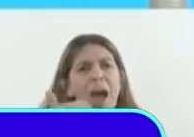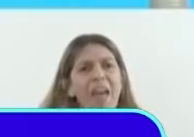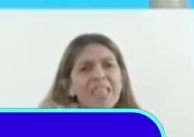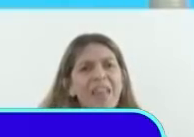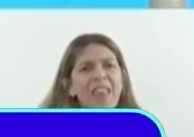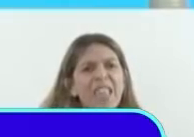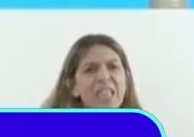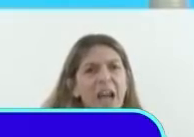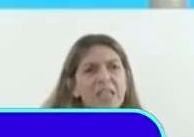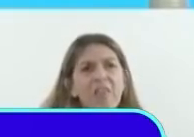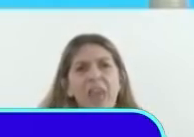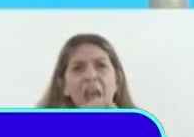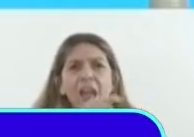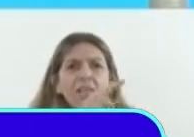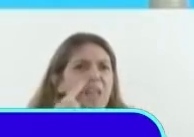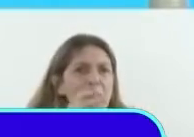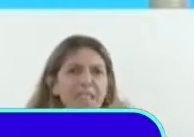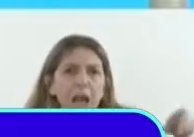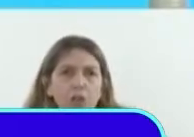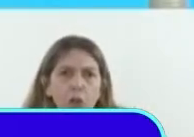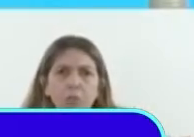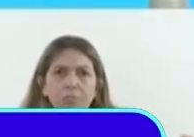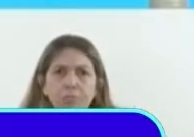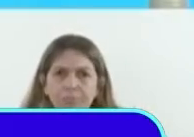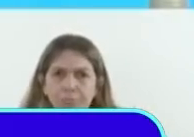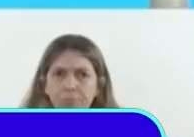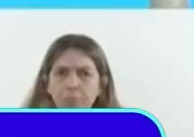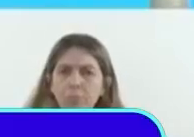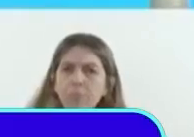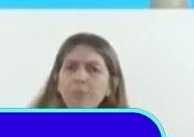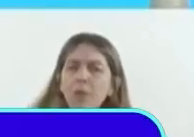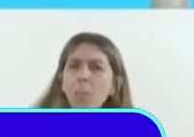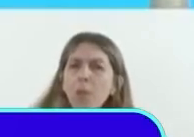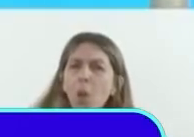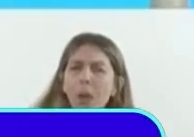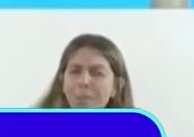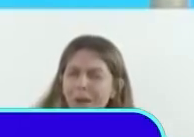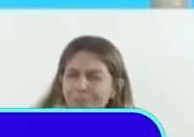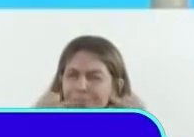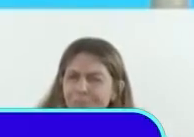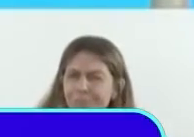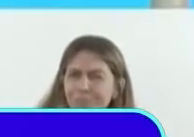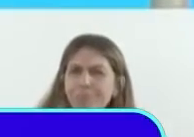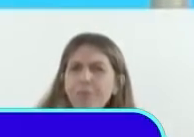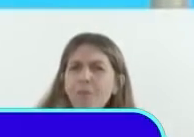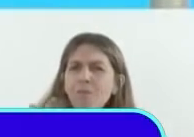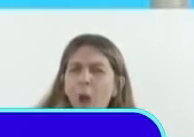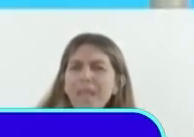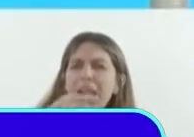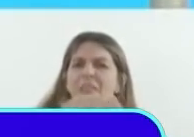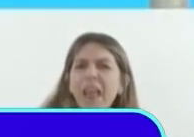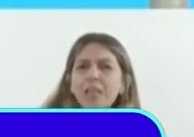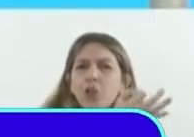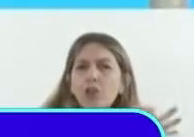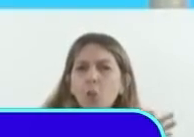con los que contamos, dan cuenta de que el problema no ocurre efectivamente en los colegios. Lo